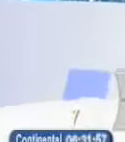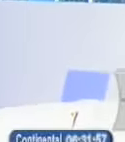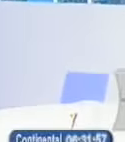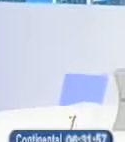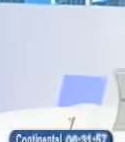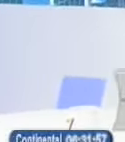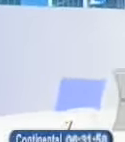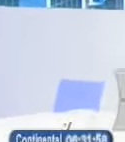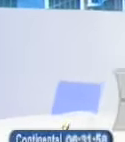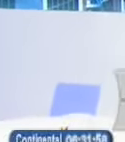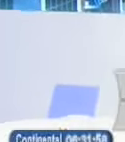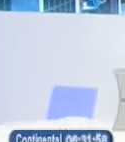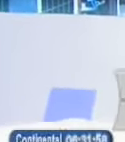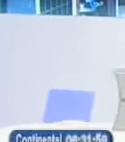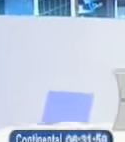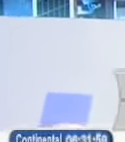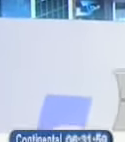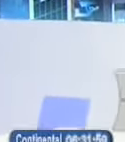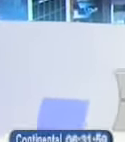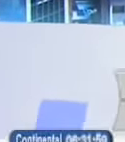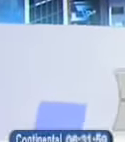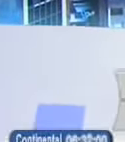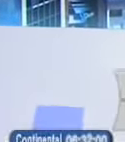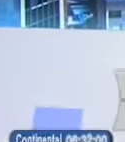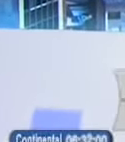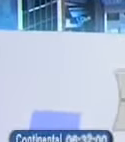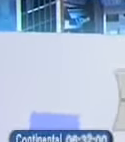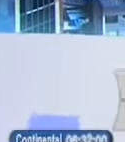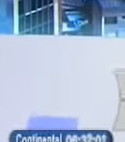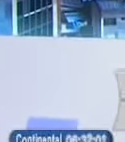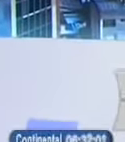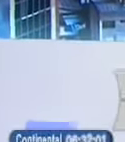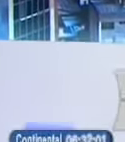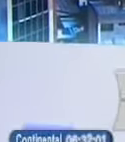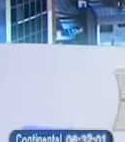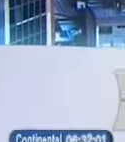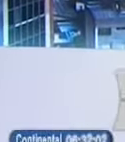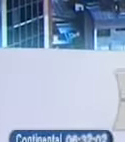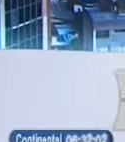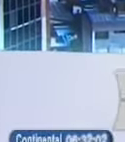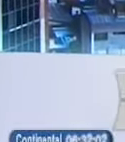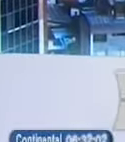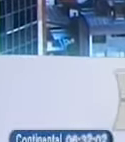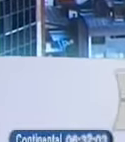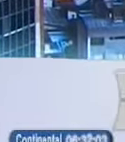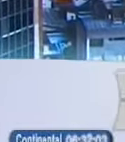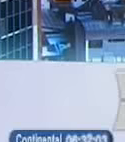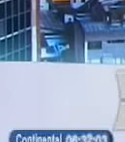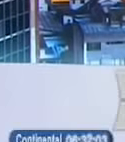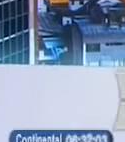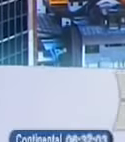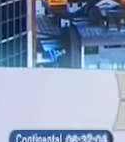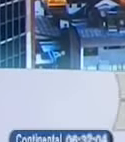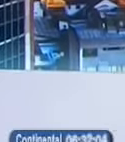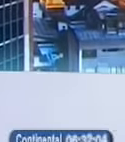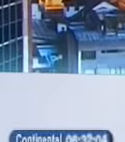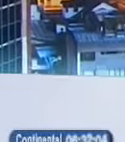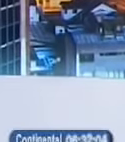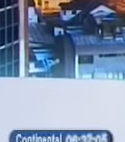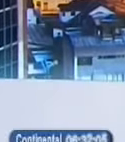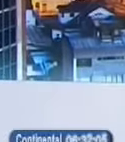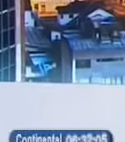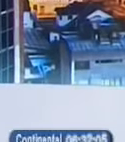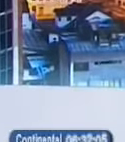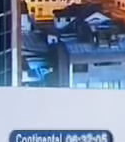Jueves 13 de octubre, bienvenidas y bienvenidos. Esto es Noticias 7 y le recomendamos que salga con mucha precaución. Si usted se encuentra en la ciudad de Quito, llovió